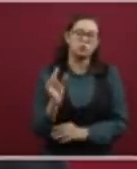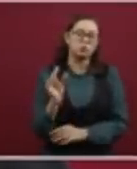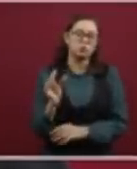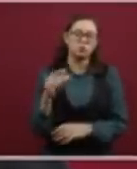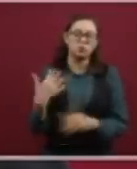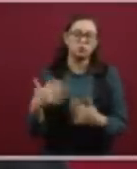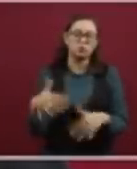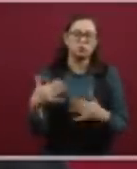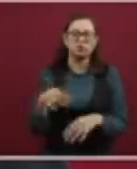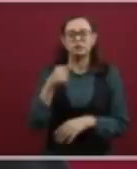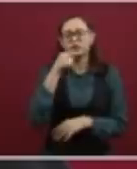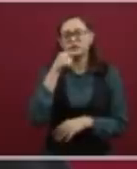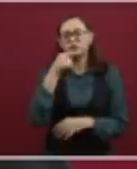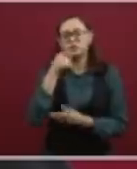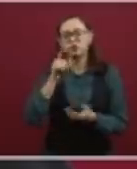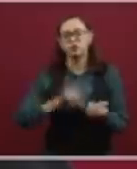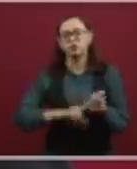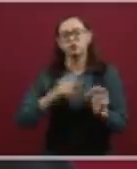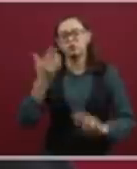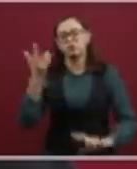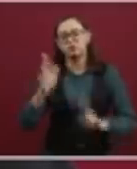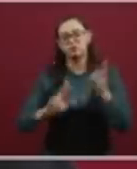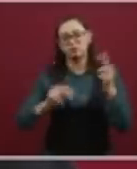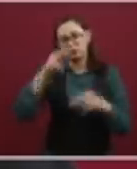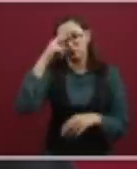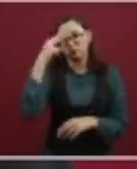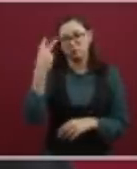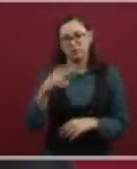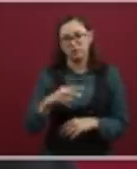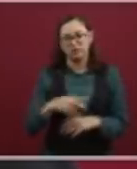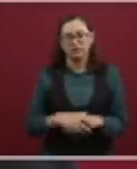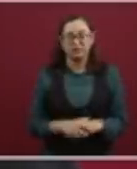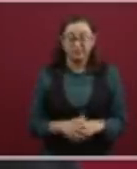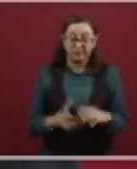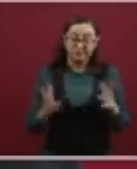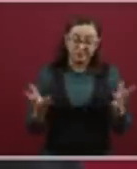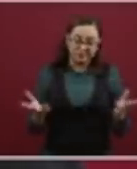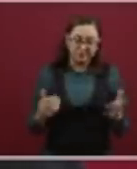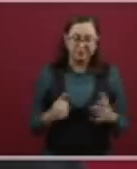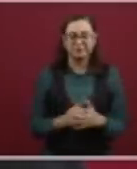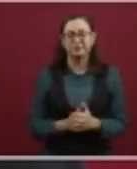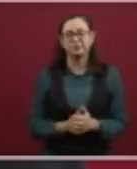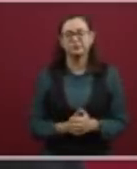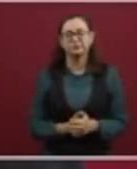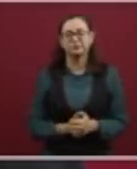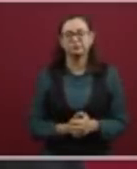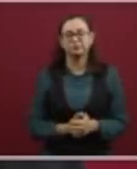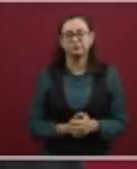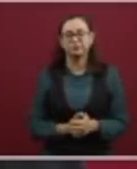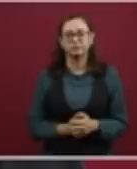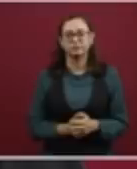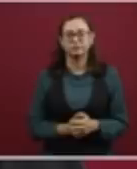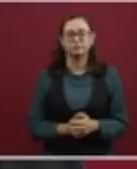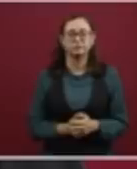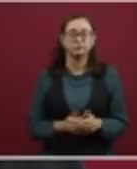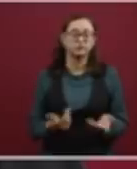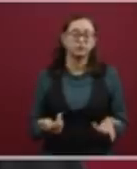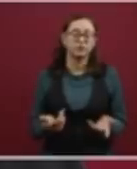niño en la Revolución Mexicana. Bueno, en un acto de intolerancia